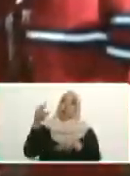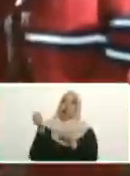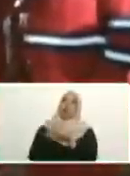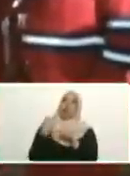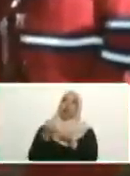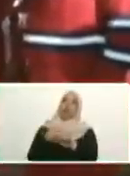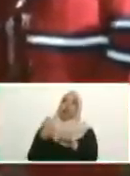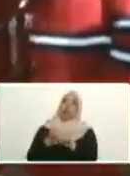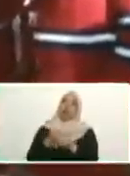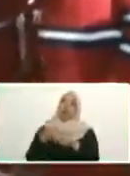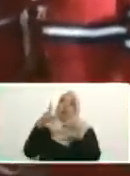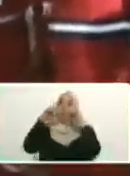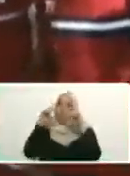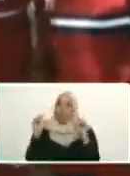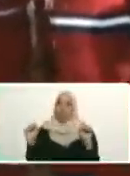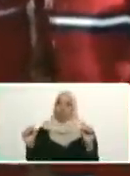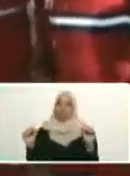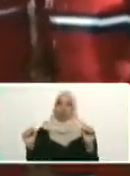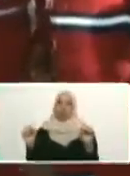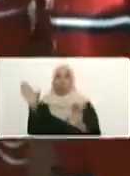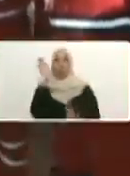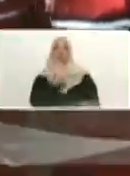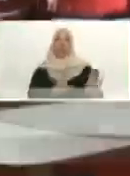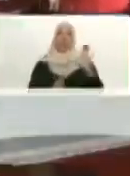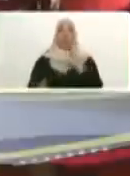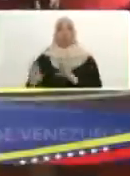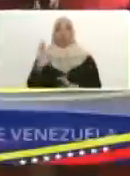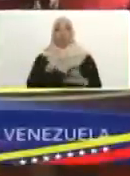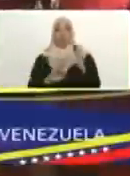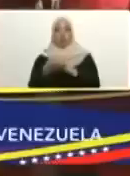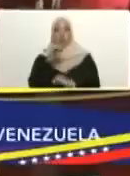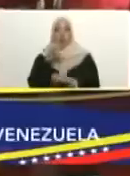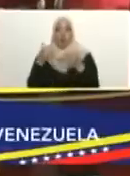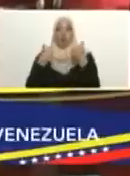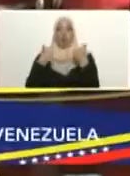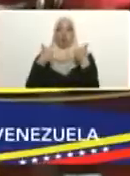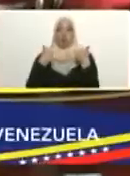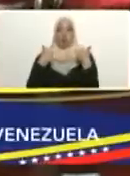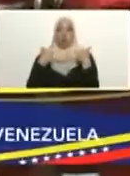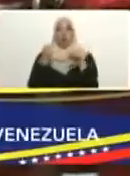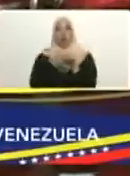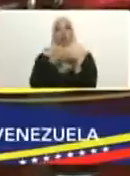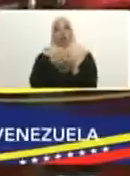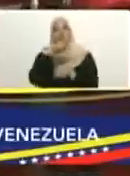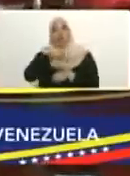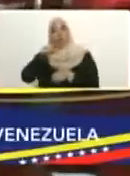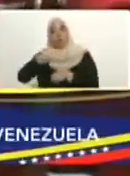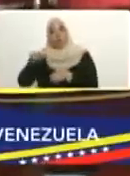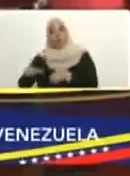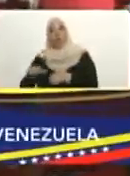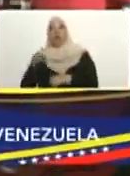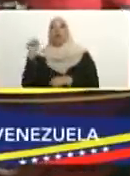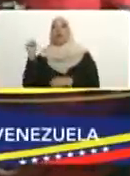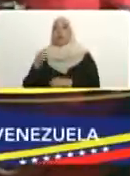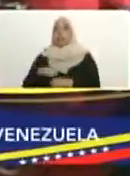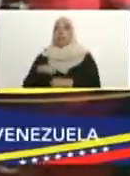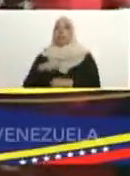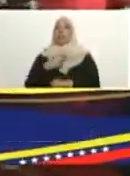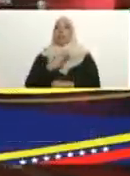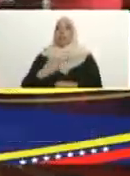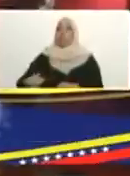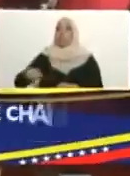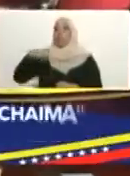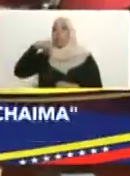trabajo profesional, científico y esforzado de nuestra clase obrera, Lady. Así es, presidente. Esa es la